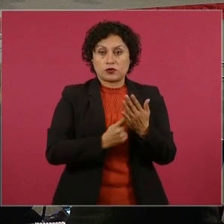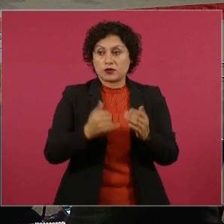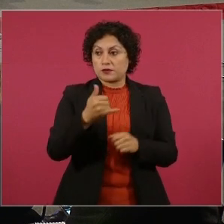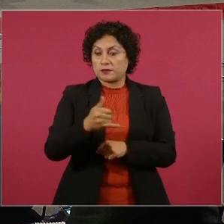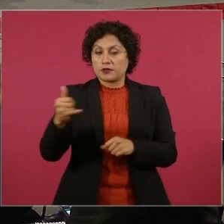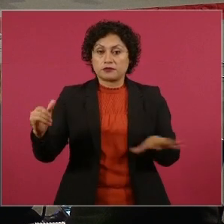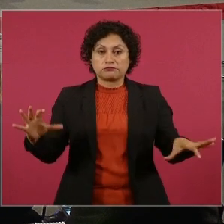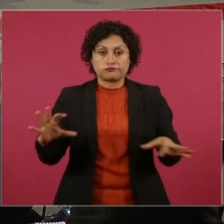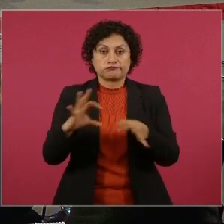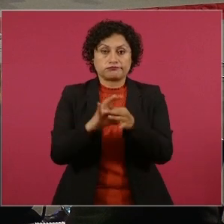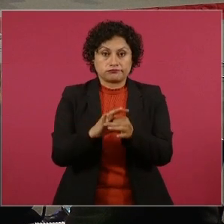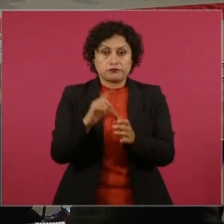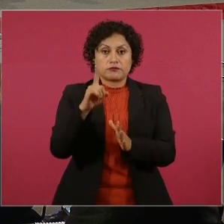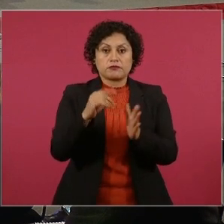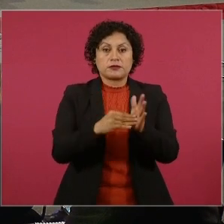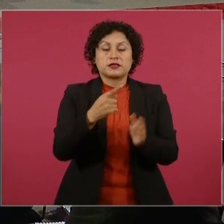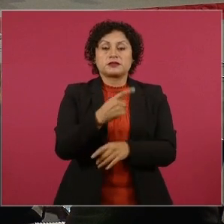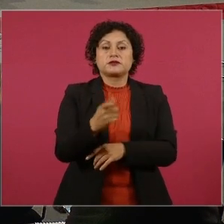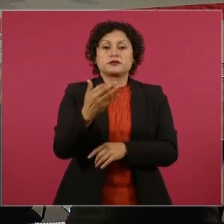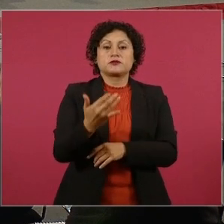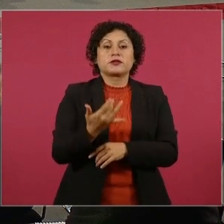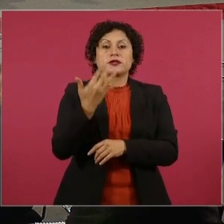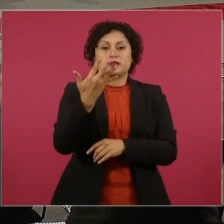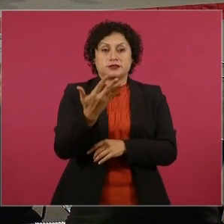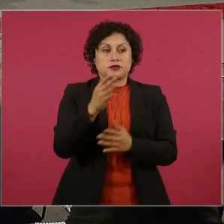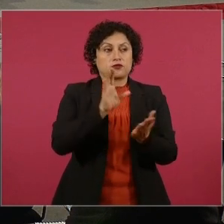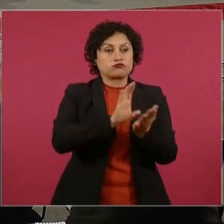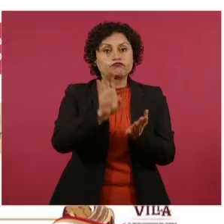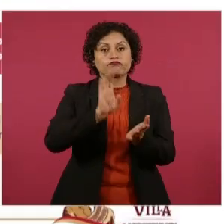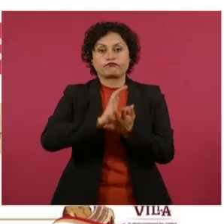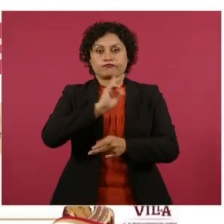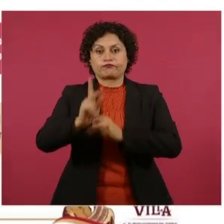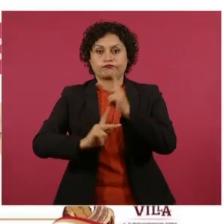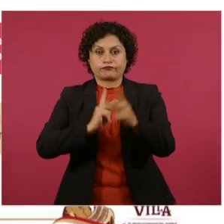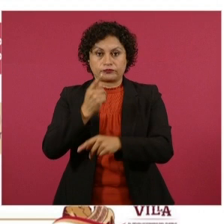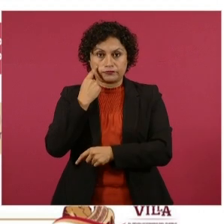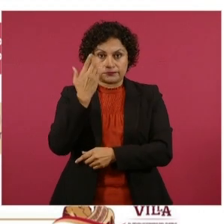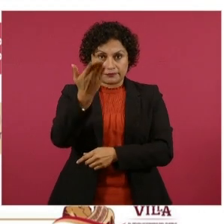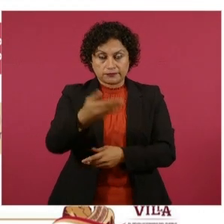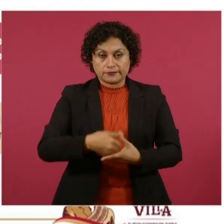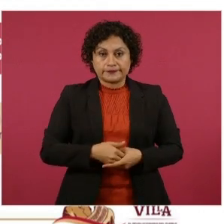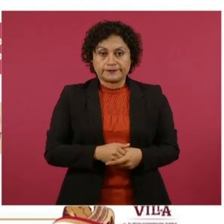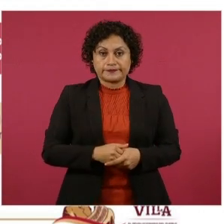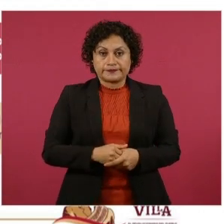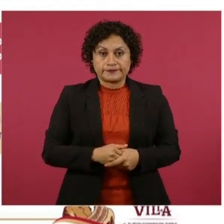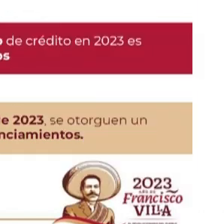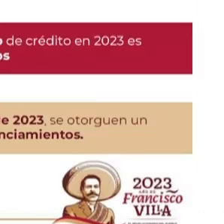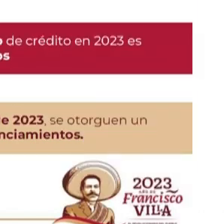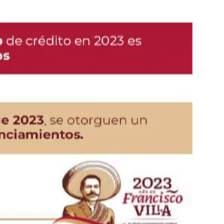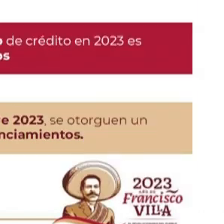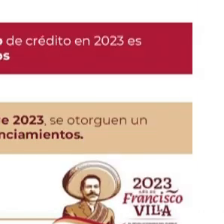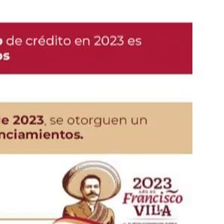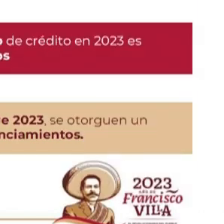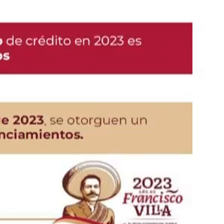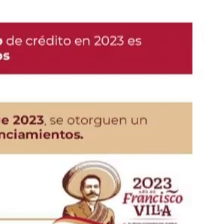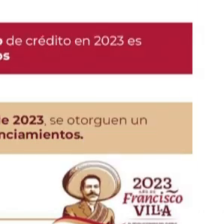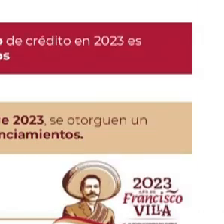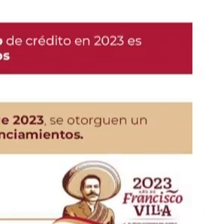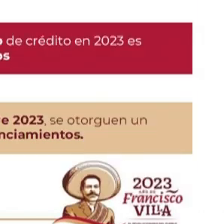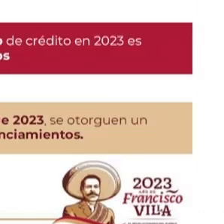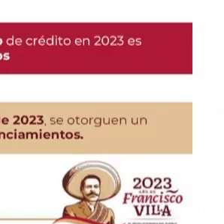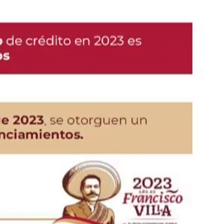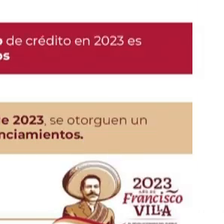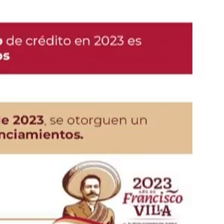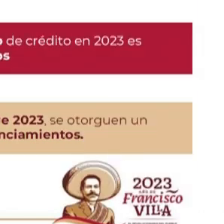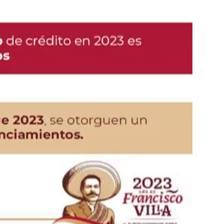de una coparticipación 1155 créditos en este año eh fiste Para todos eh 3180 que es un conf financiado